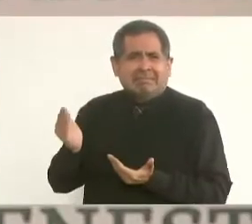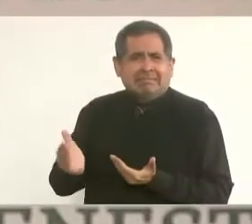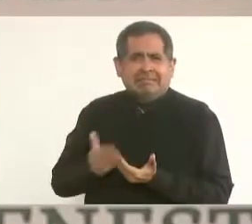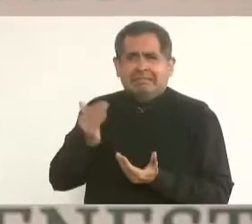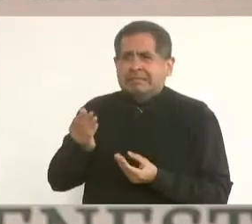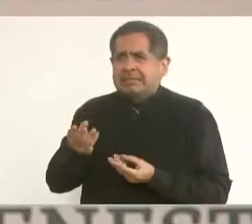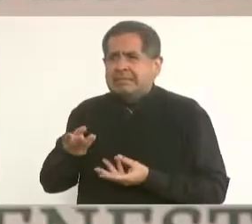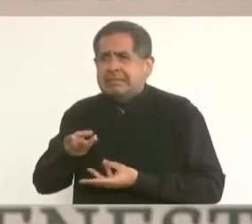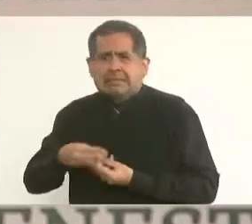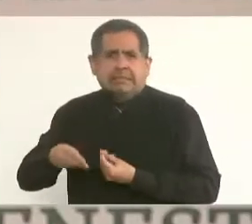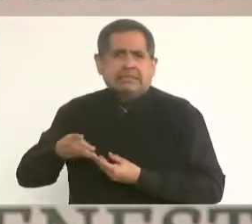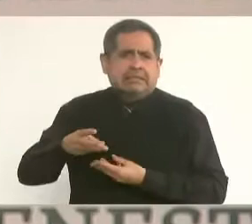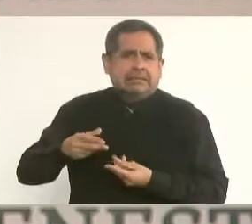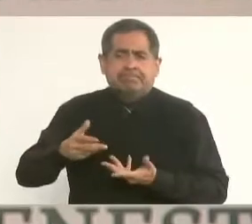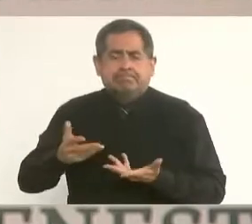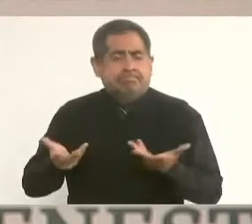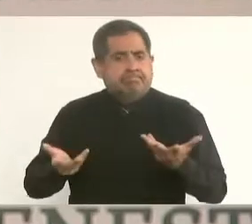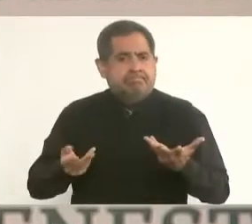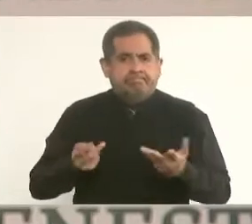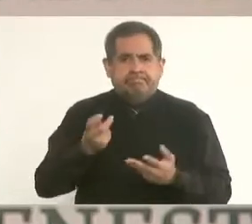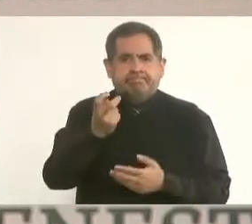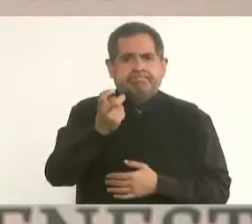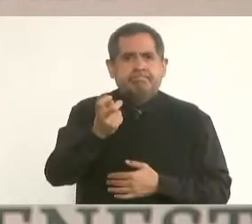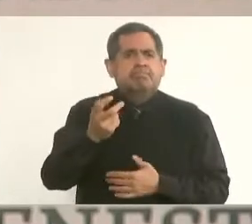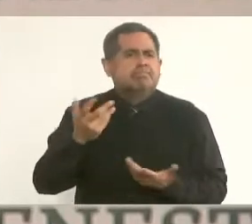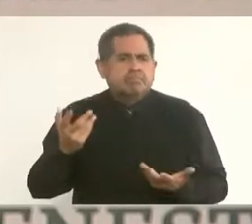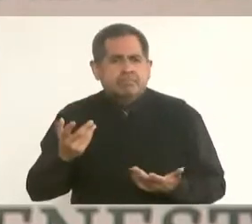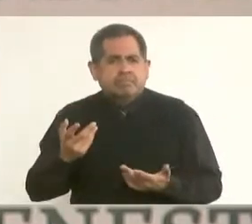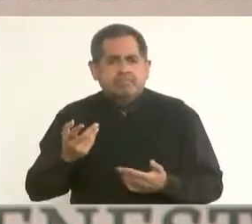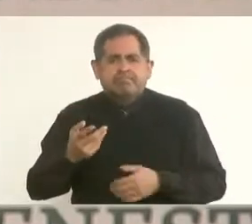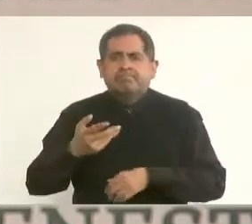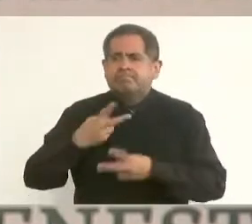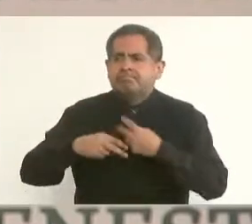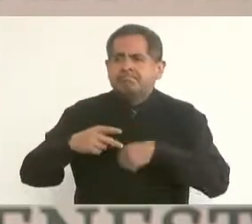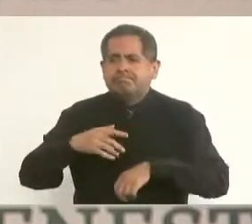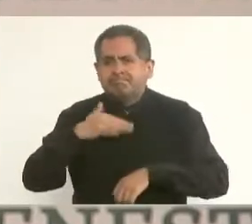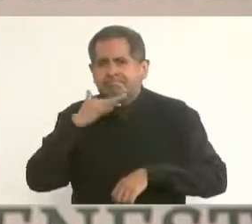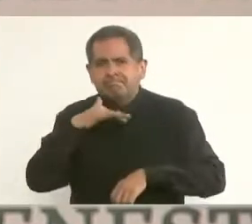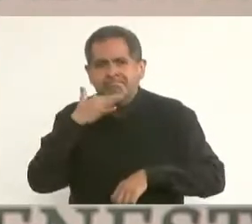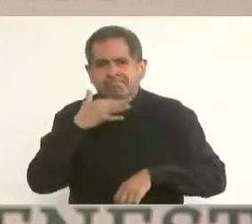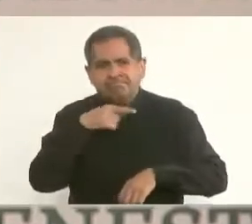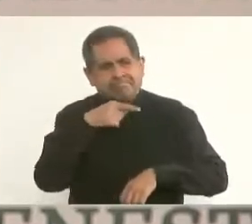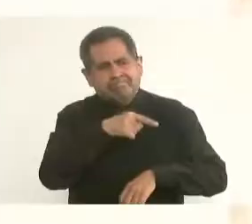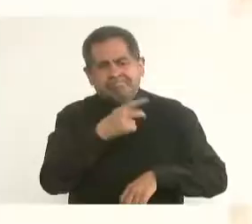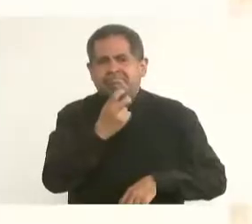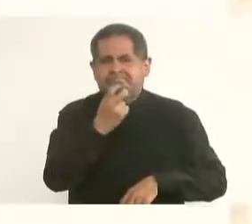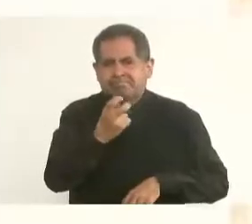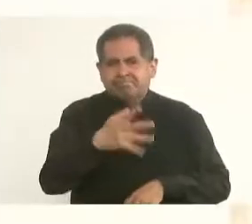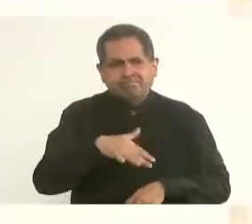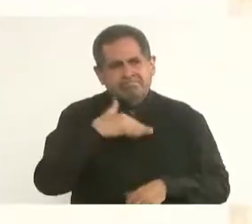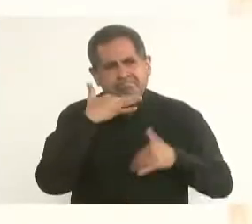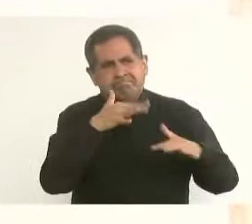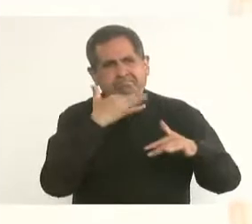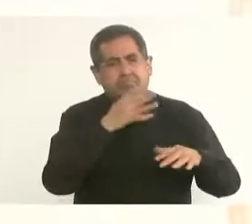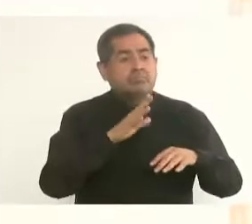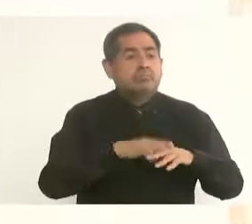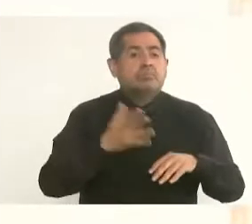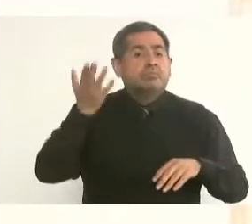Y eso se debe a la corrupción, a que estaba tomado, secuestrado el